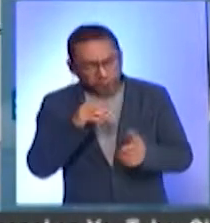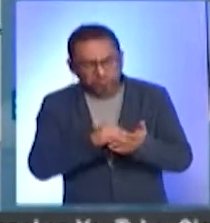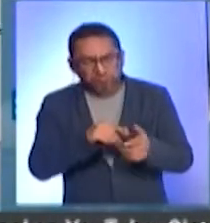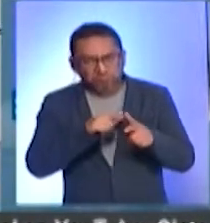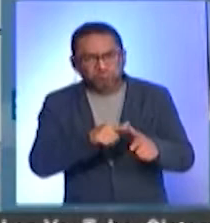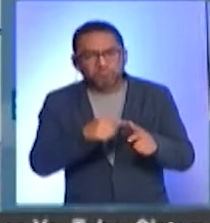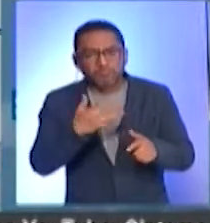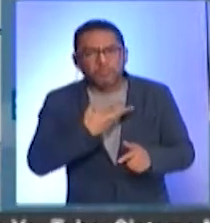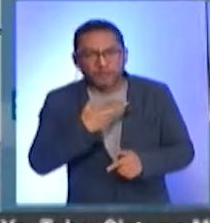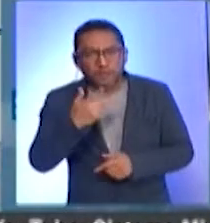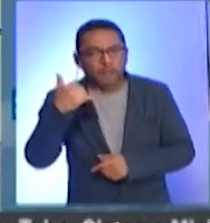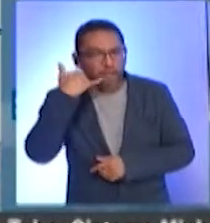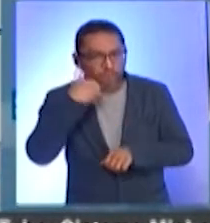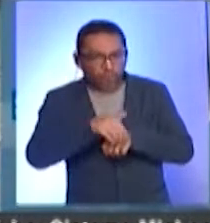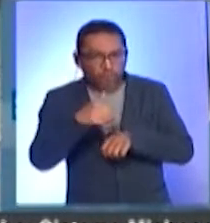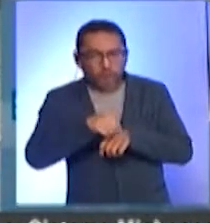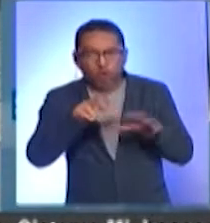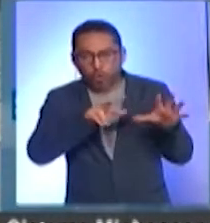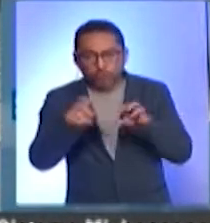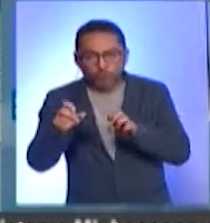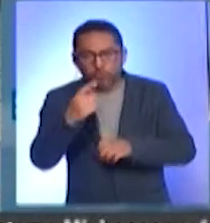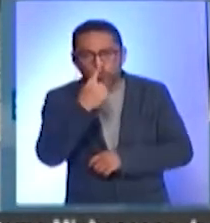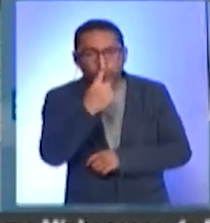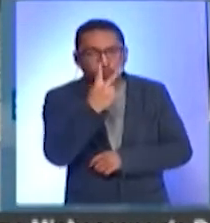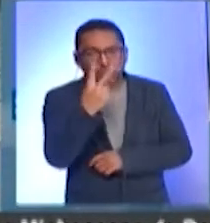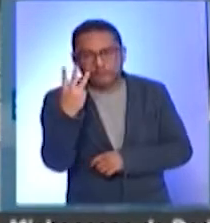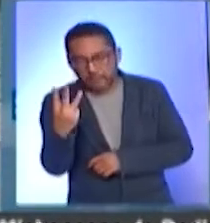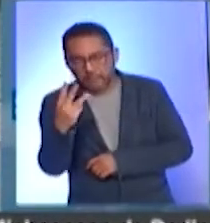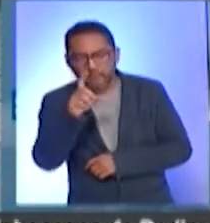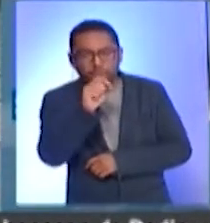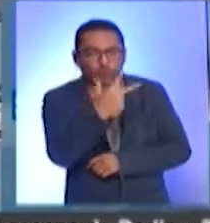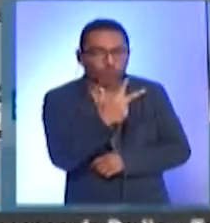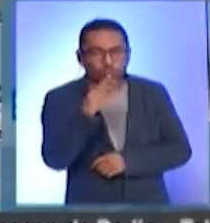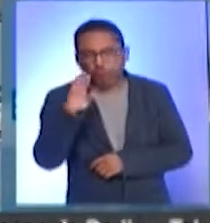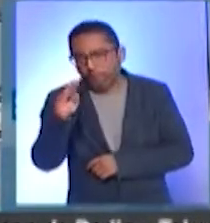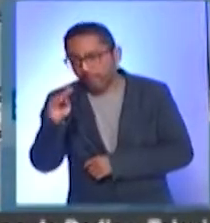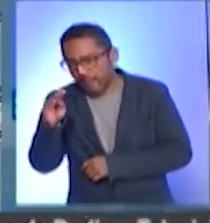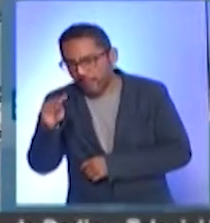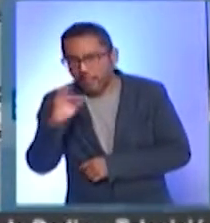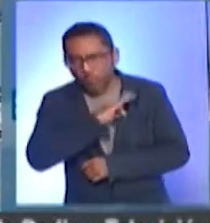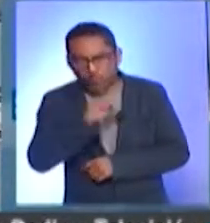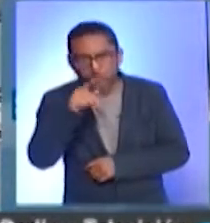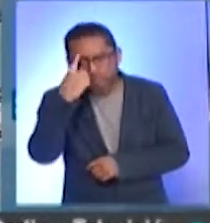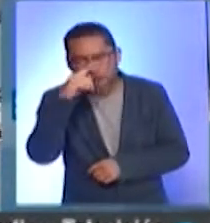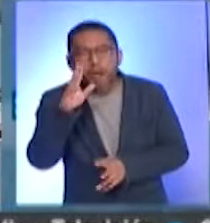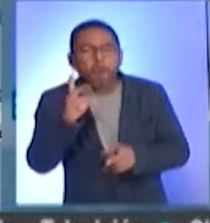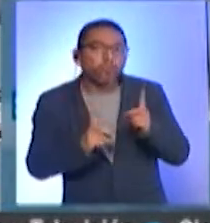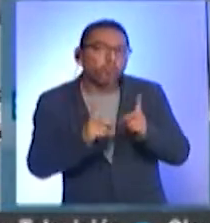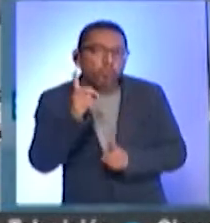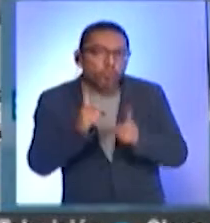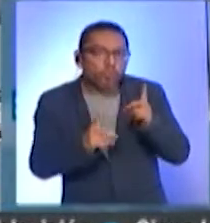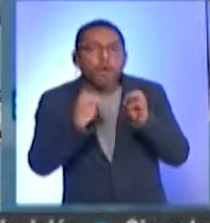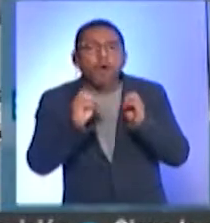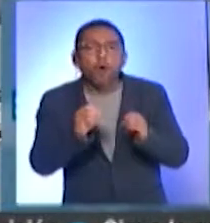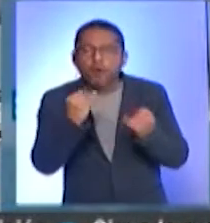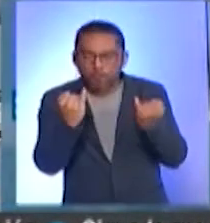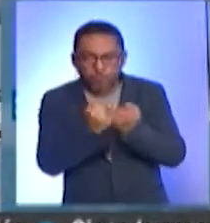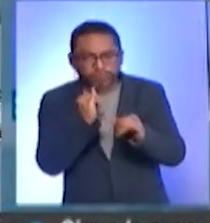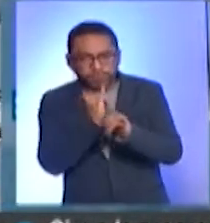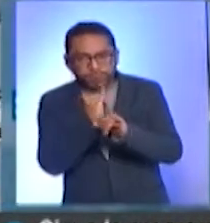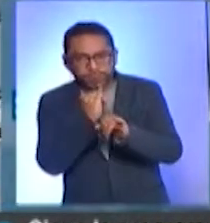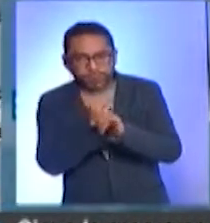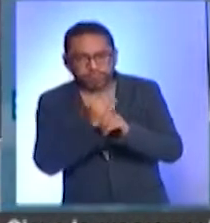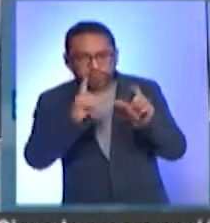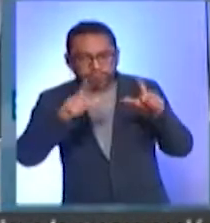el 801 23 28 90 con 11 líneas para resolver sus dudas así como el micrositio mig kobe